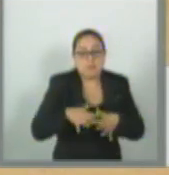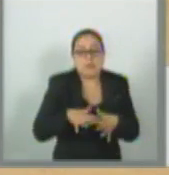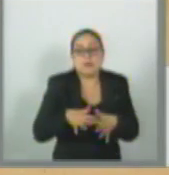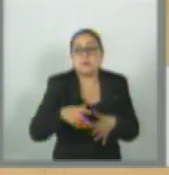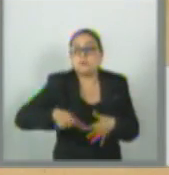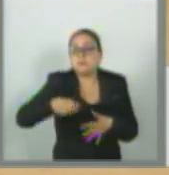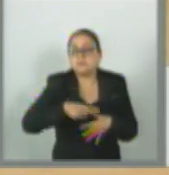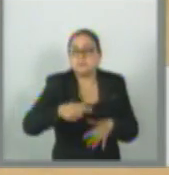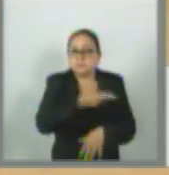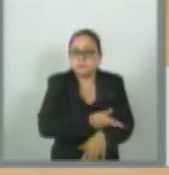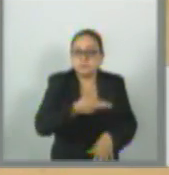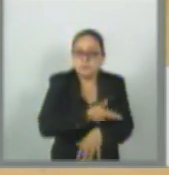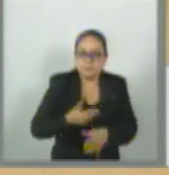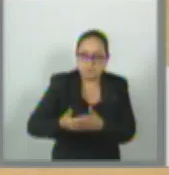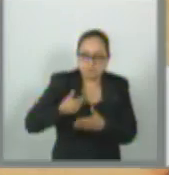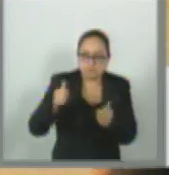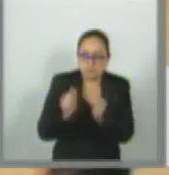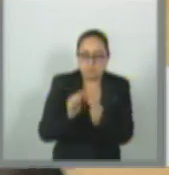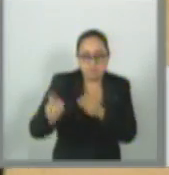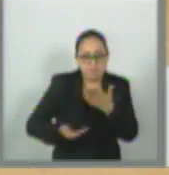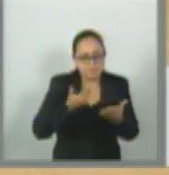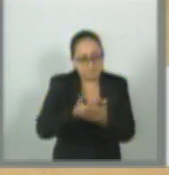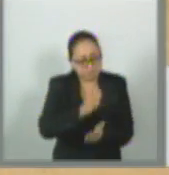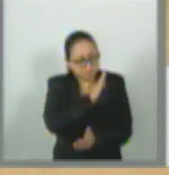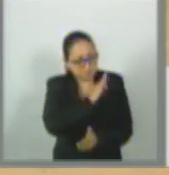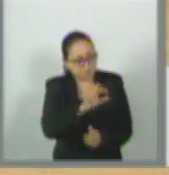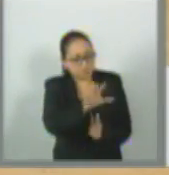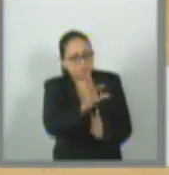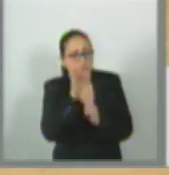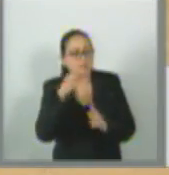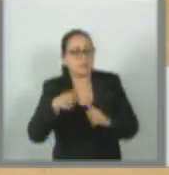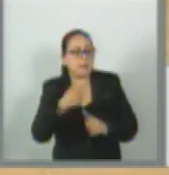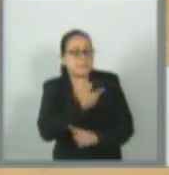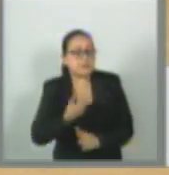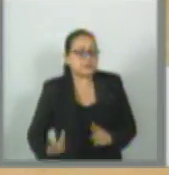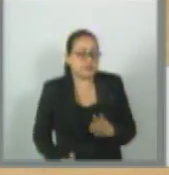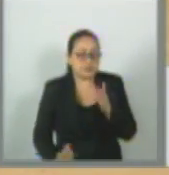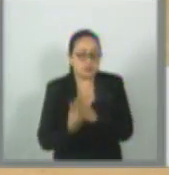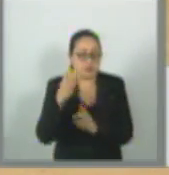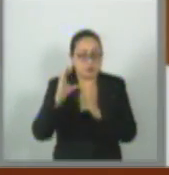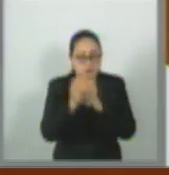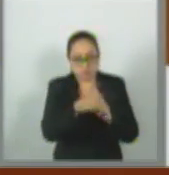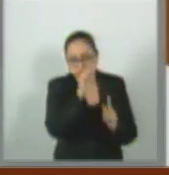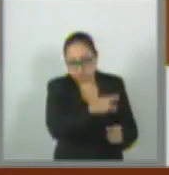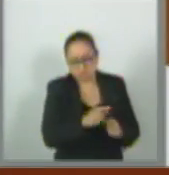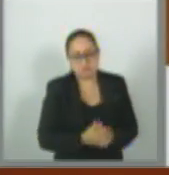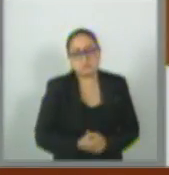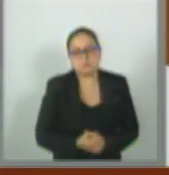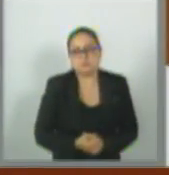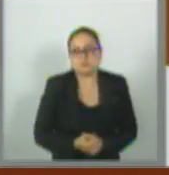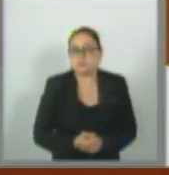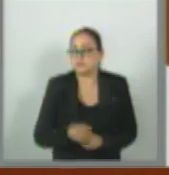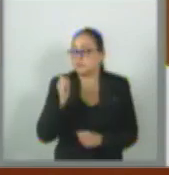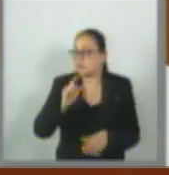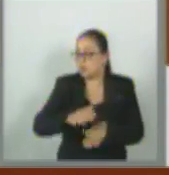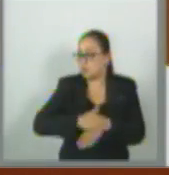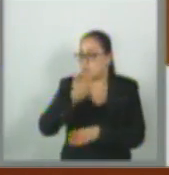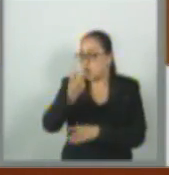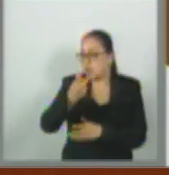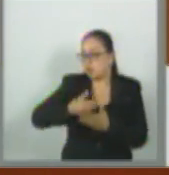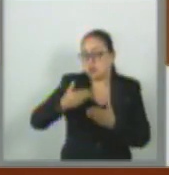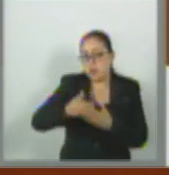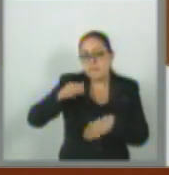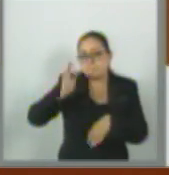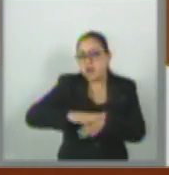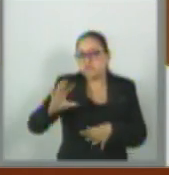deliberado y hace algunas propuestas deberán nombrar al presidente de esa nueva comisión con este punto y con otros